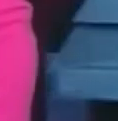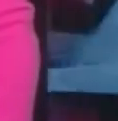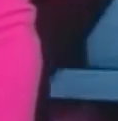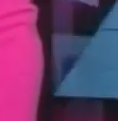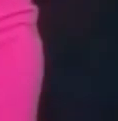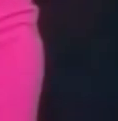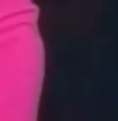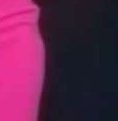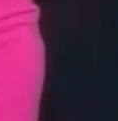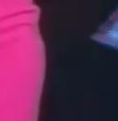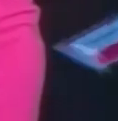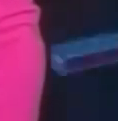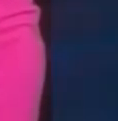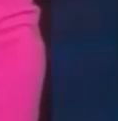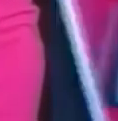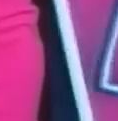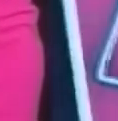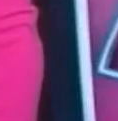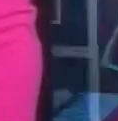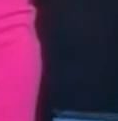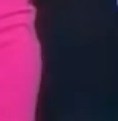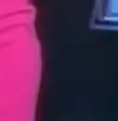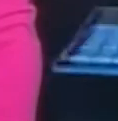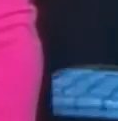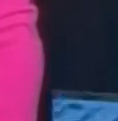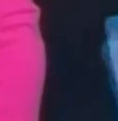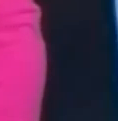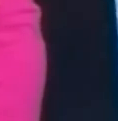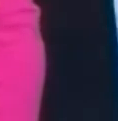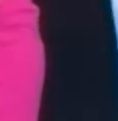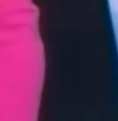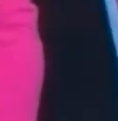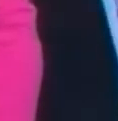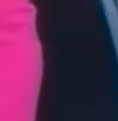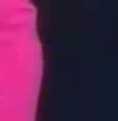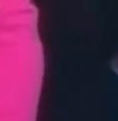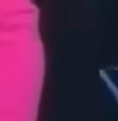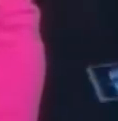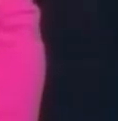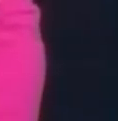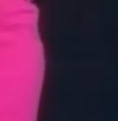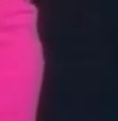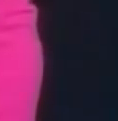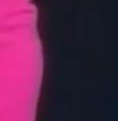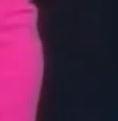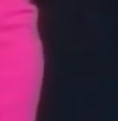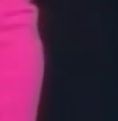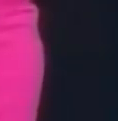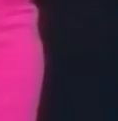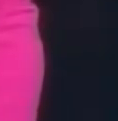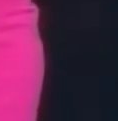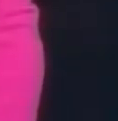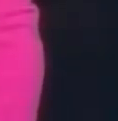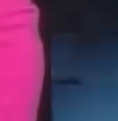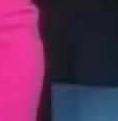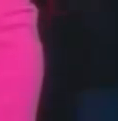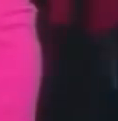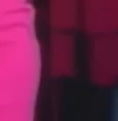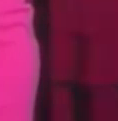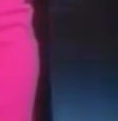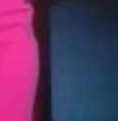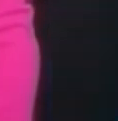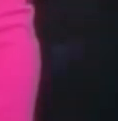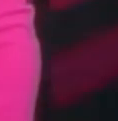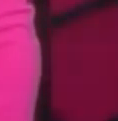de la naturaleza. El nuevo sistema de mantenimiento de Kia es tan potente que genera multibeneficios como un máximo ahorro para los